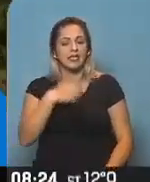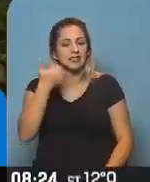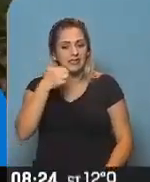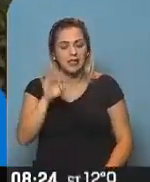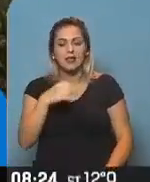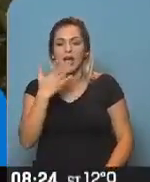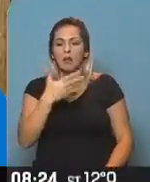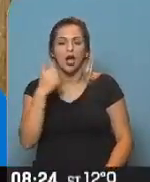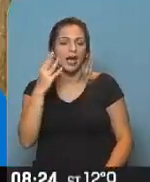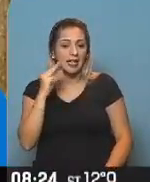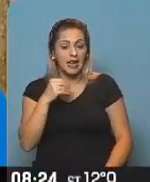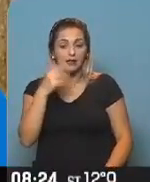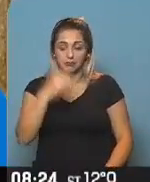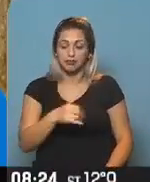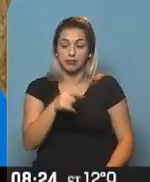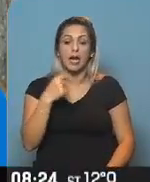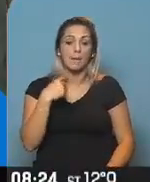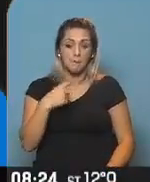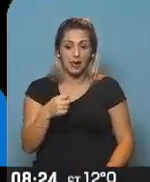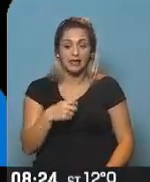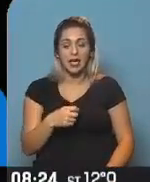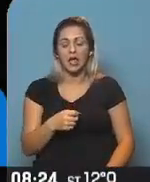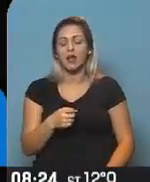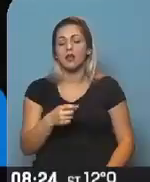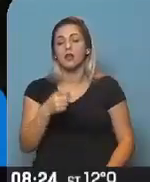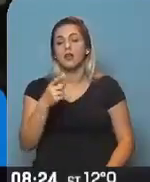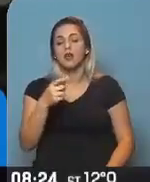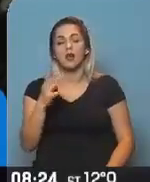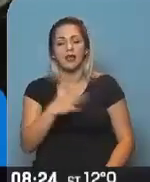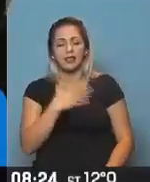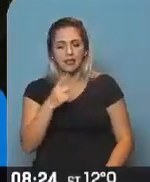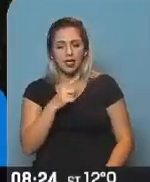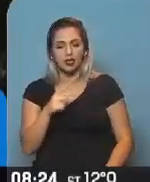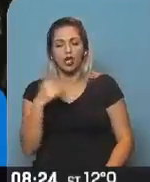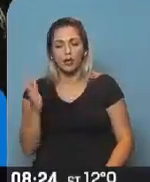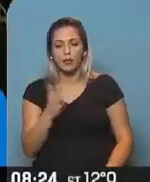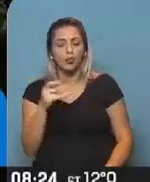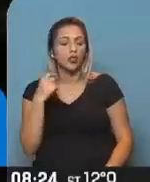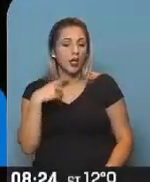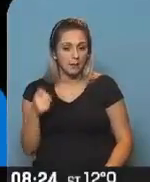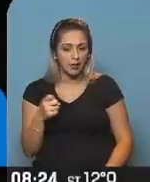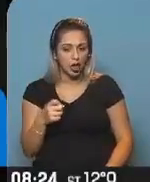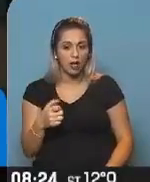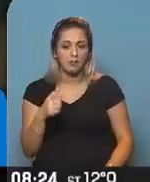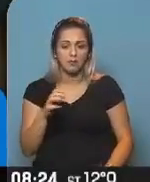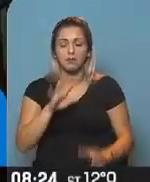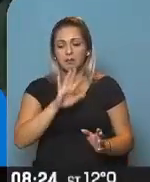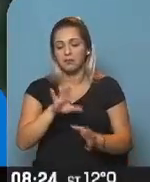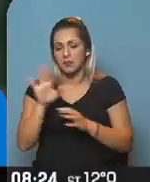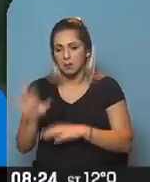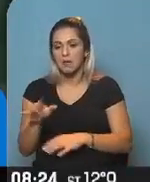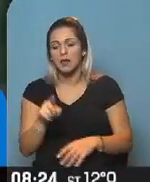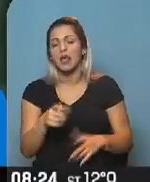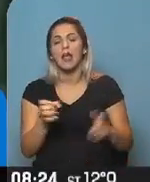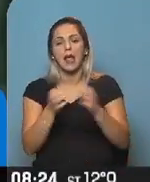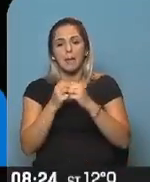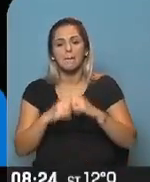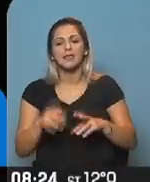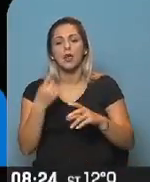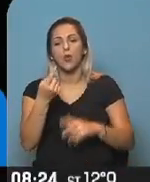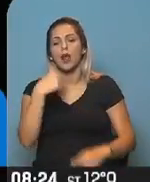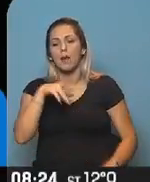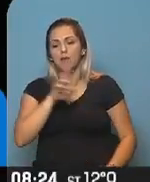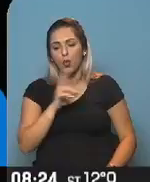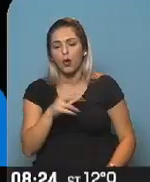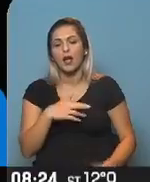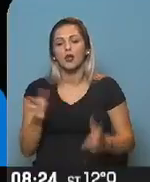siendo una película española rodada en Asturias por un director y producción español. Más allá de esos vericuetos, comienza cuando una mujer